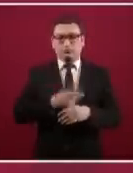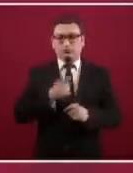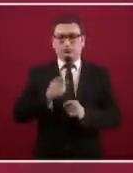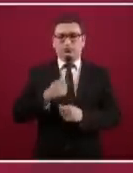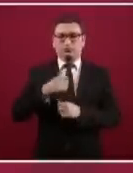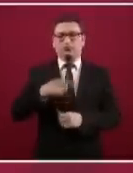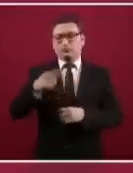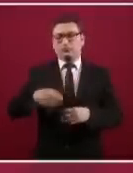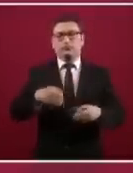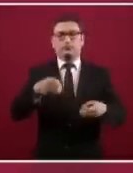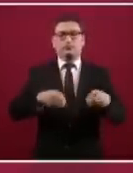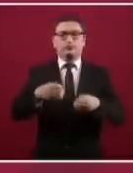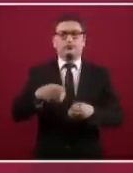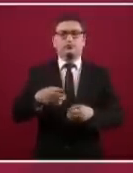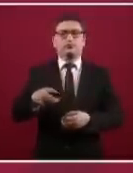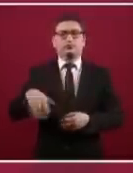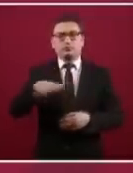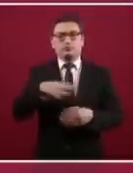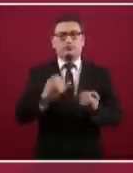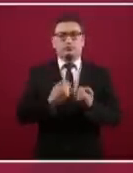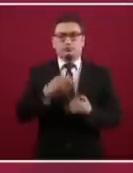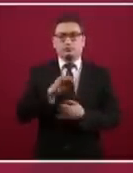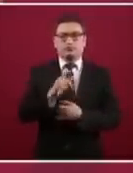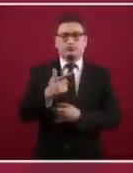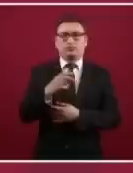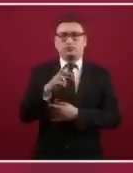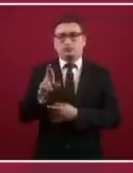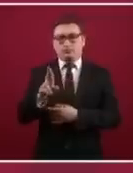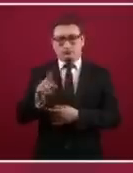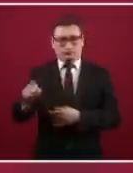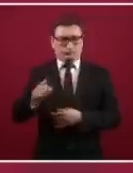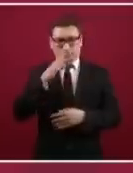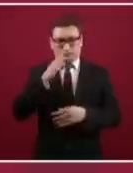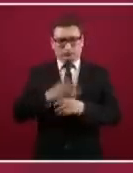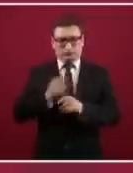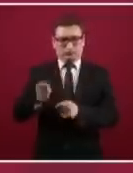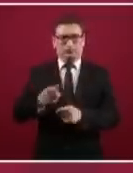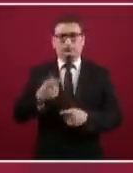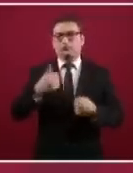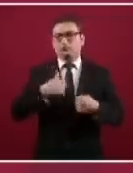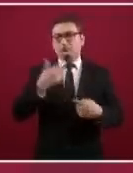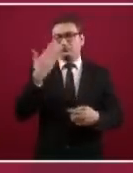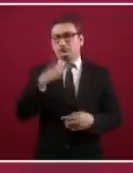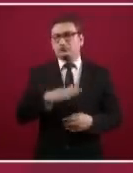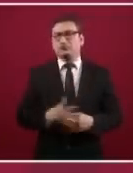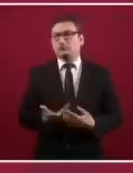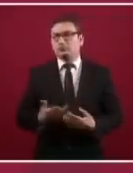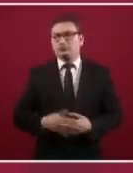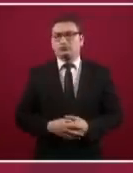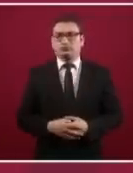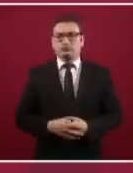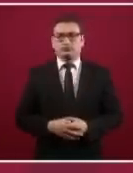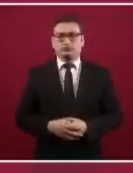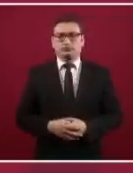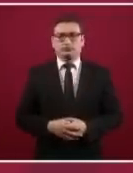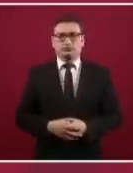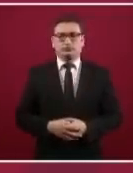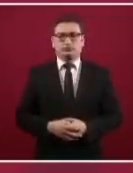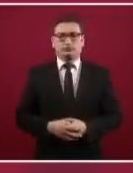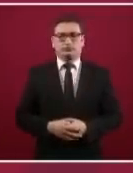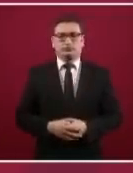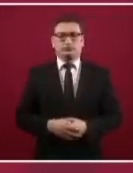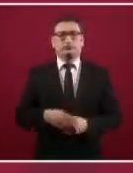Judicial y a la Fiscalía General, yo lo que sé es que se abrió